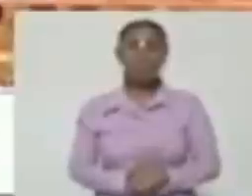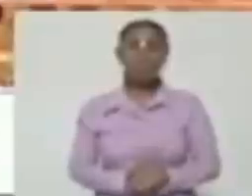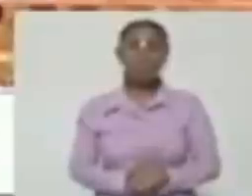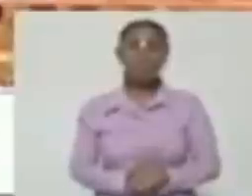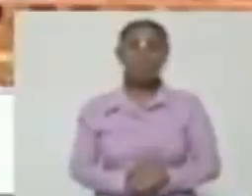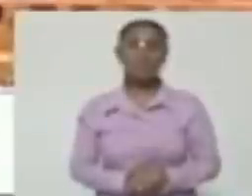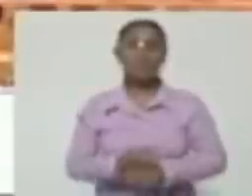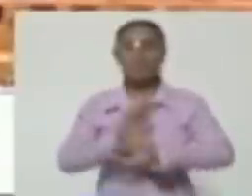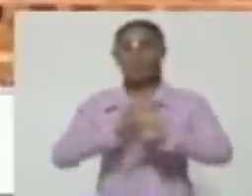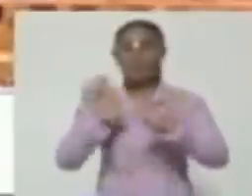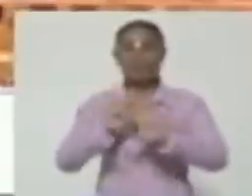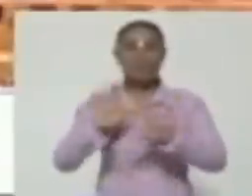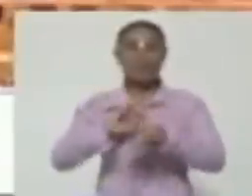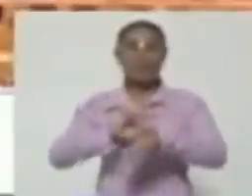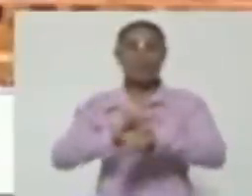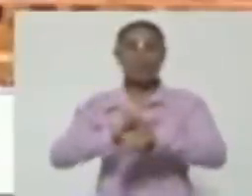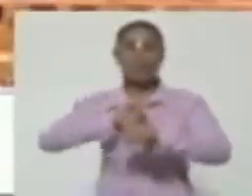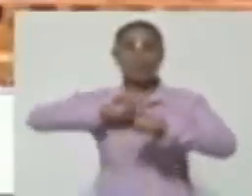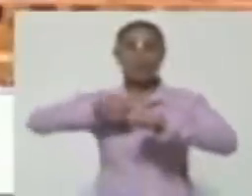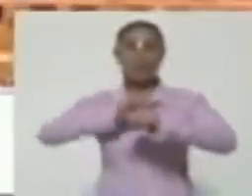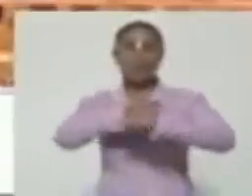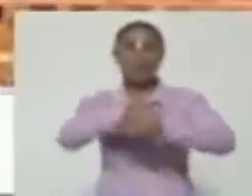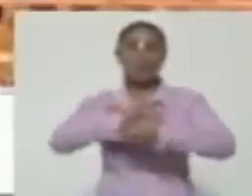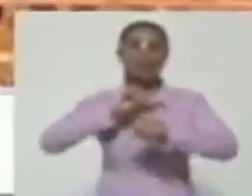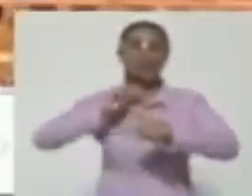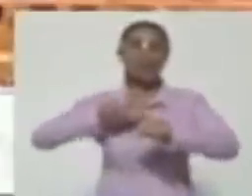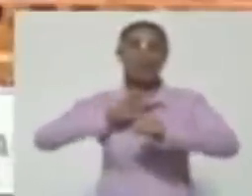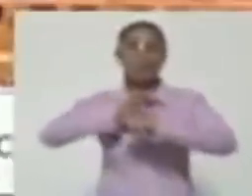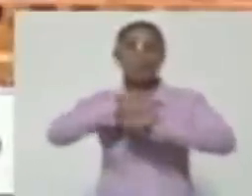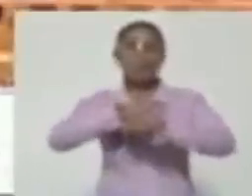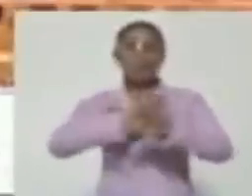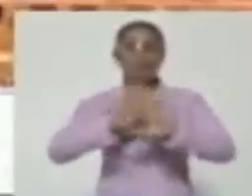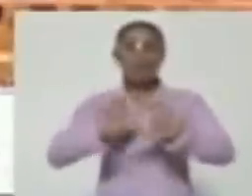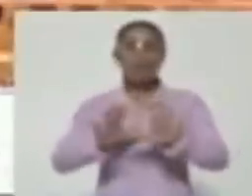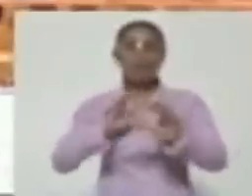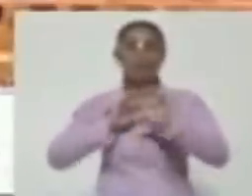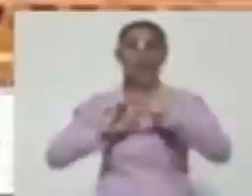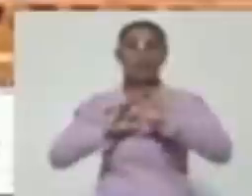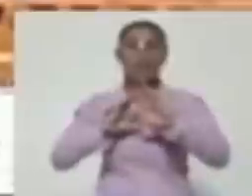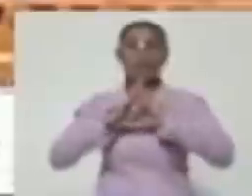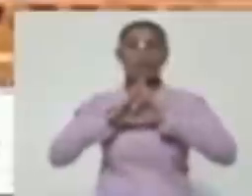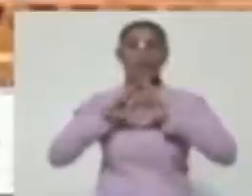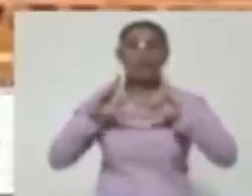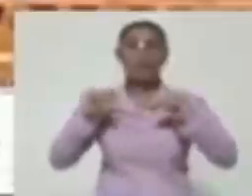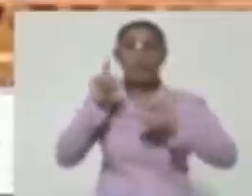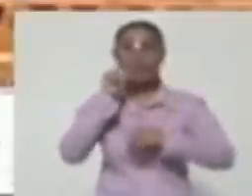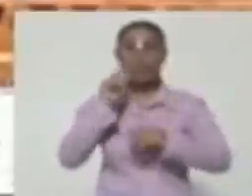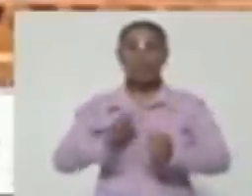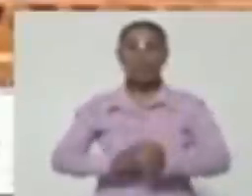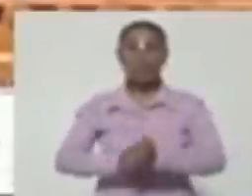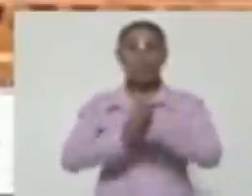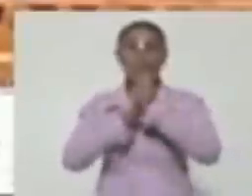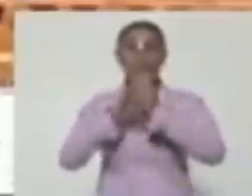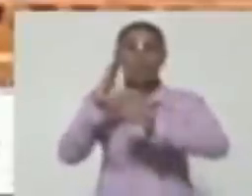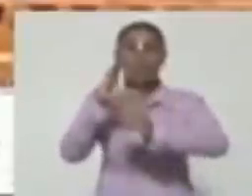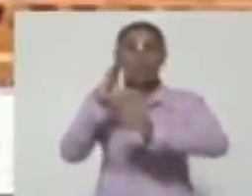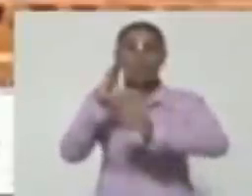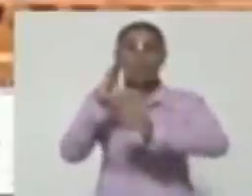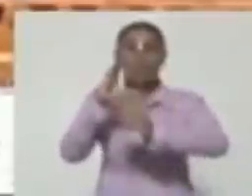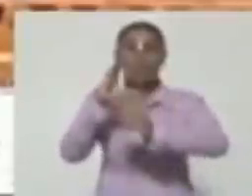Ya el doctor Jorge Rodríguez, el doctor Héctor Rodríguez, le han comunicado a todas las delegaciones de la